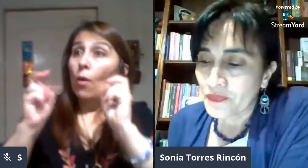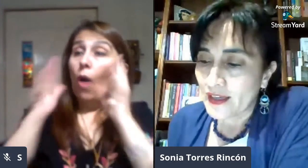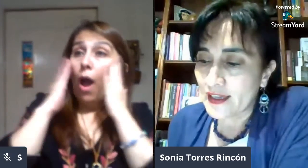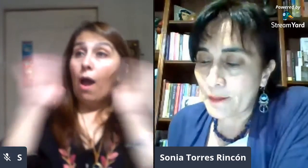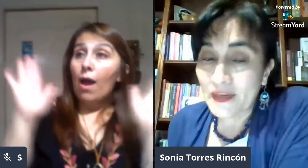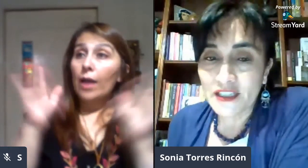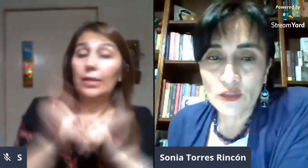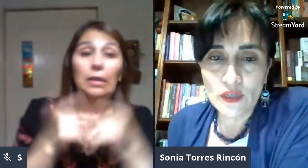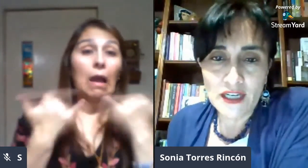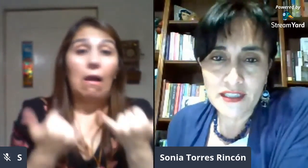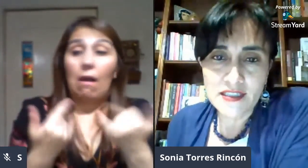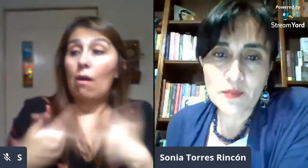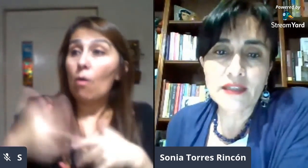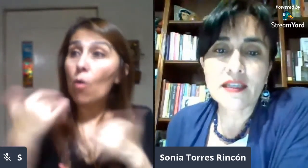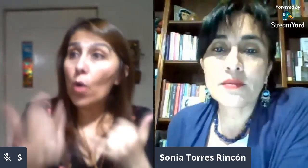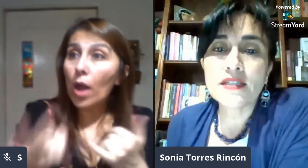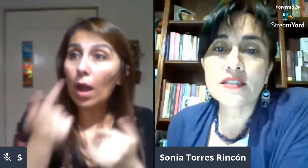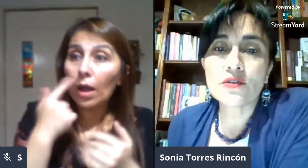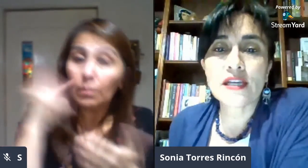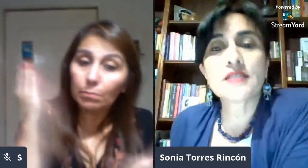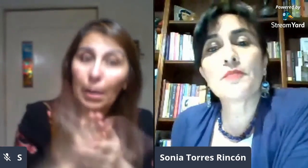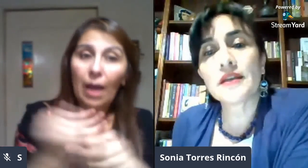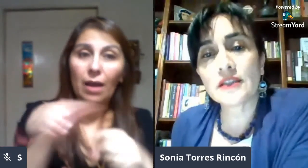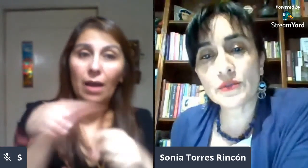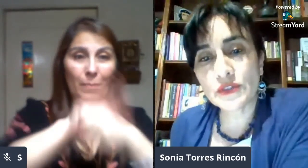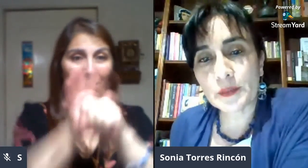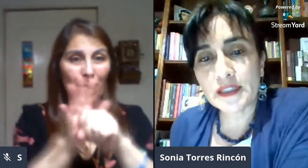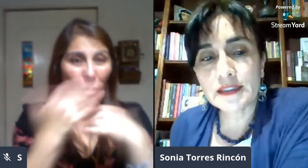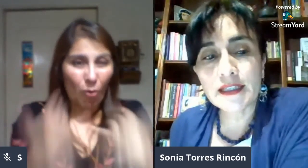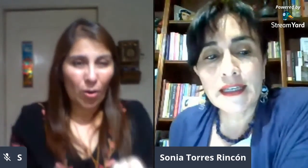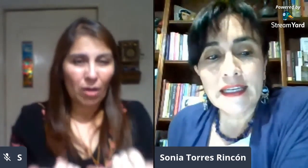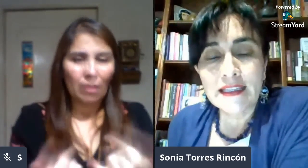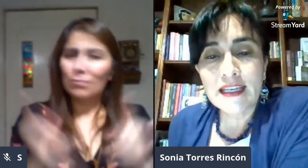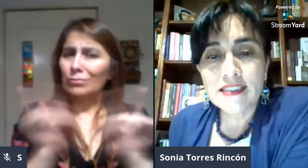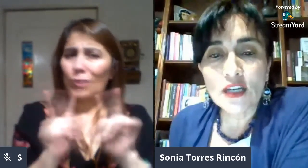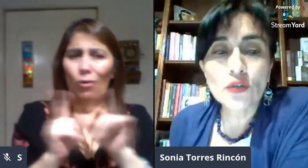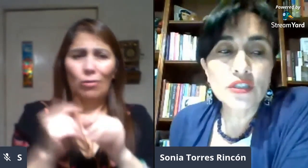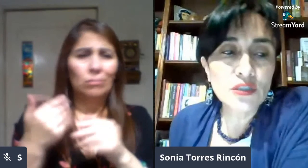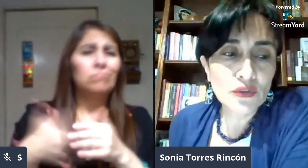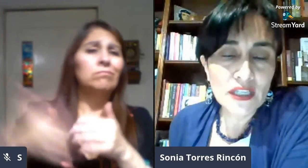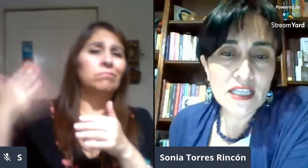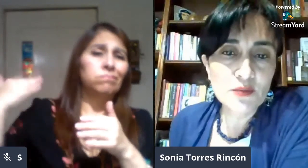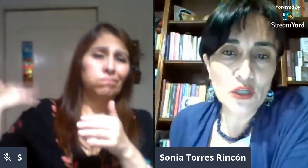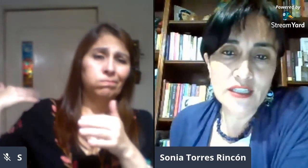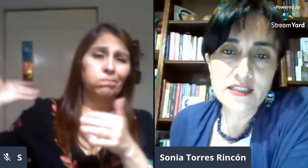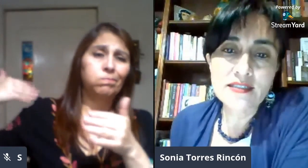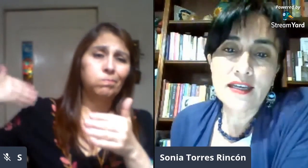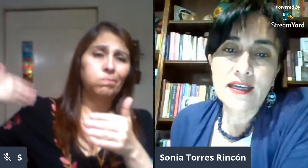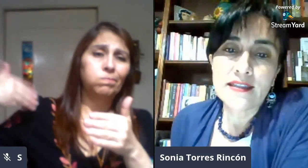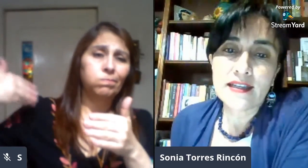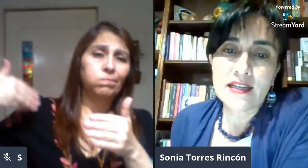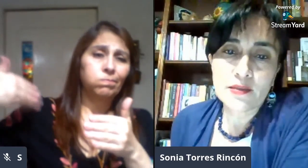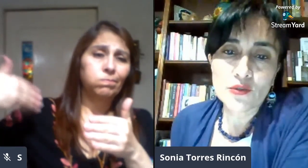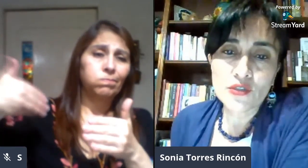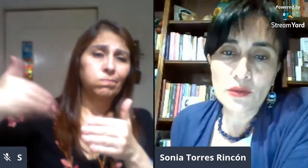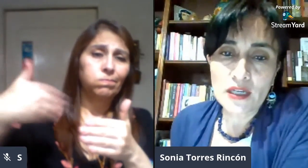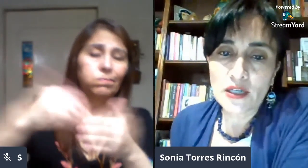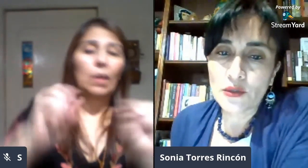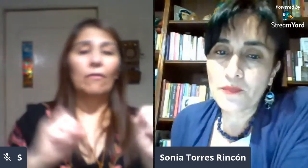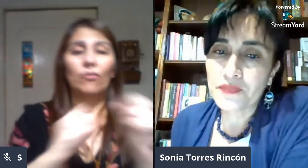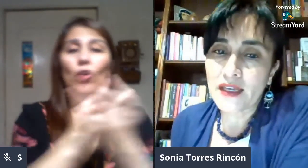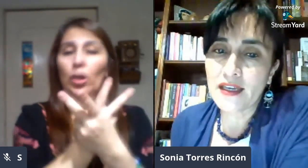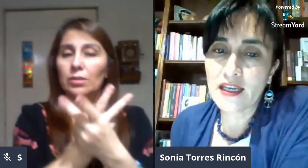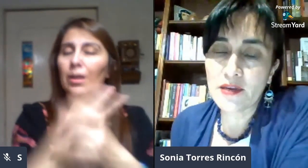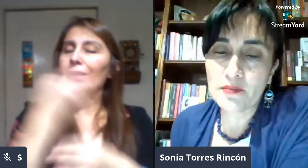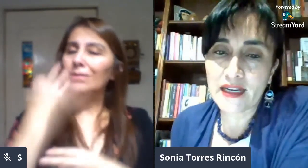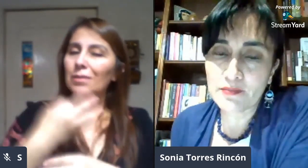elemento particular de esta pandemia, sino que hace parte justamente de ese continuum de las violencias del que hemos